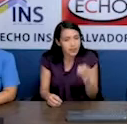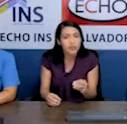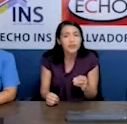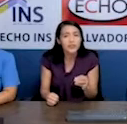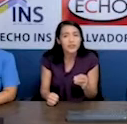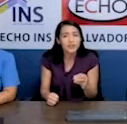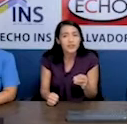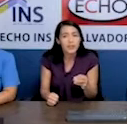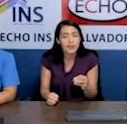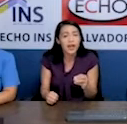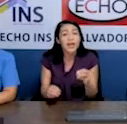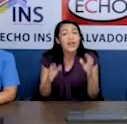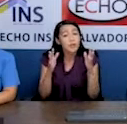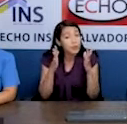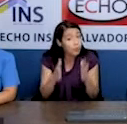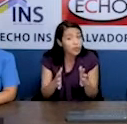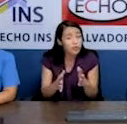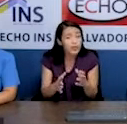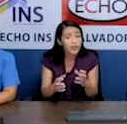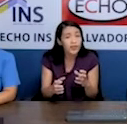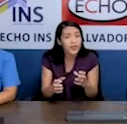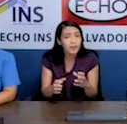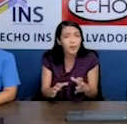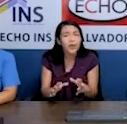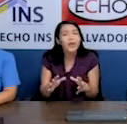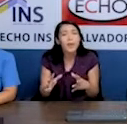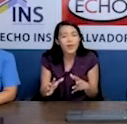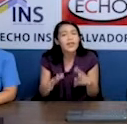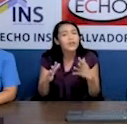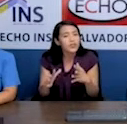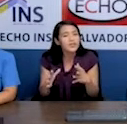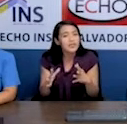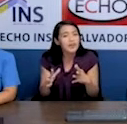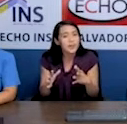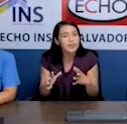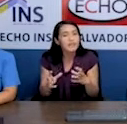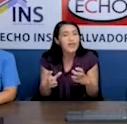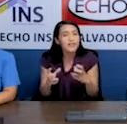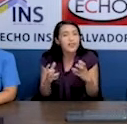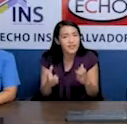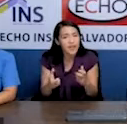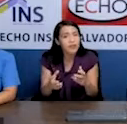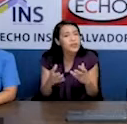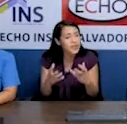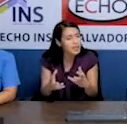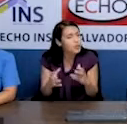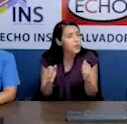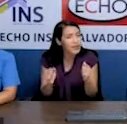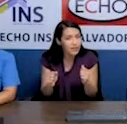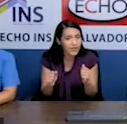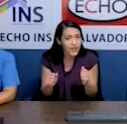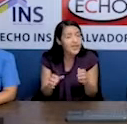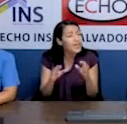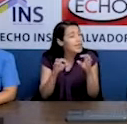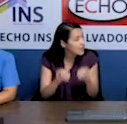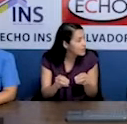que precisan una asistencia médica en un corto periodo de tiempo, pero que no necesariamente va a entrañar un riesgo